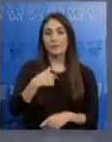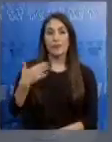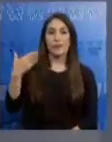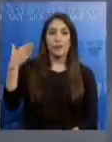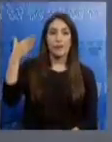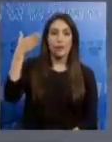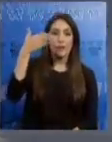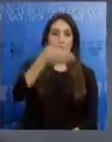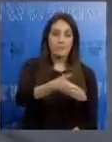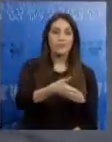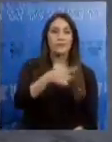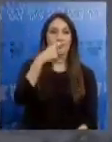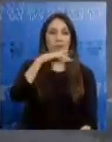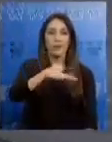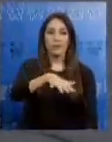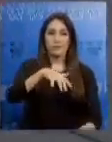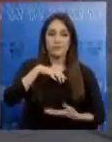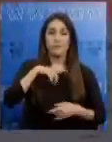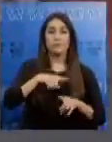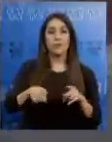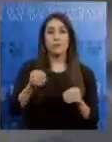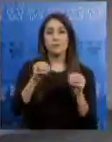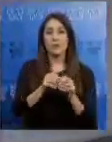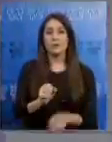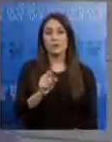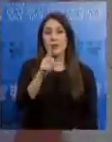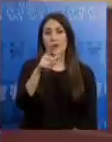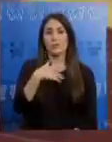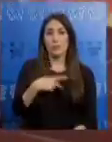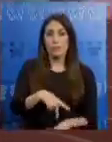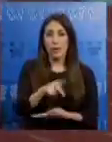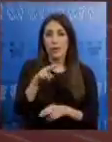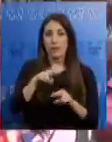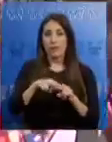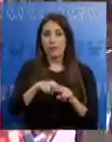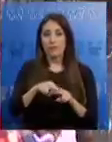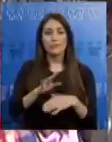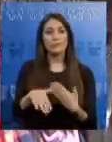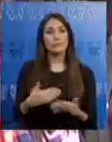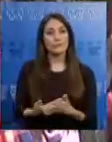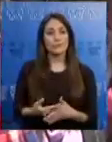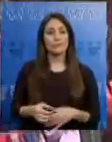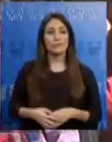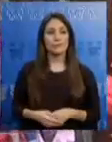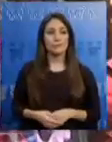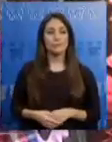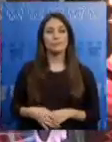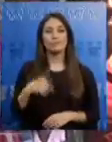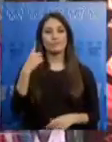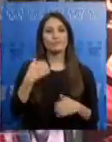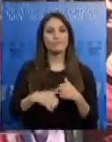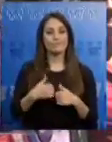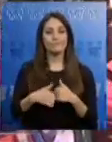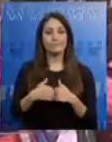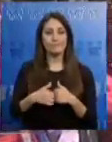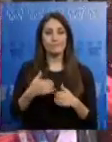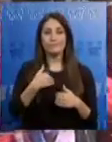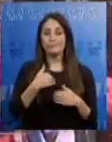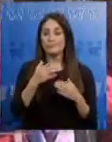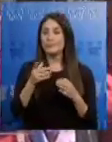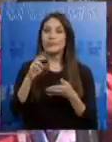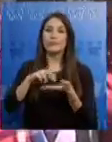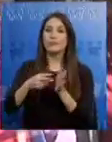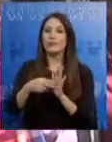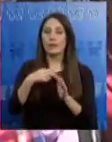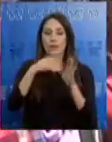para comprarlo. Varias personas dicen que les sale más caro, ya que deben pagar taxi para hacerlo. Un inconveniente porque uno deja de hacer otras cosas por